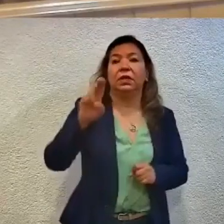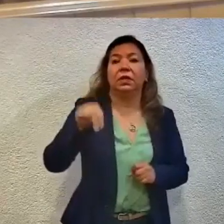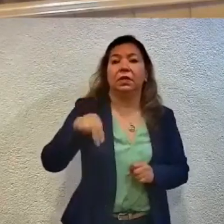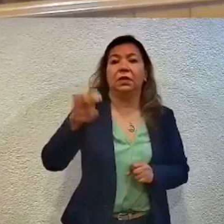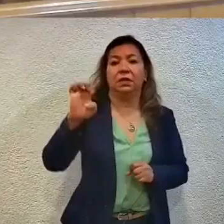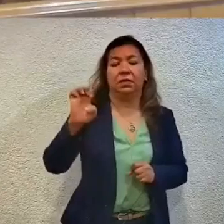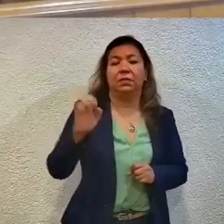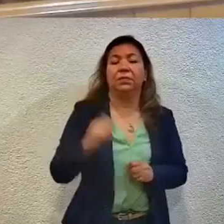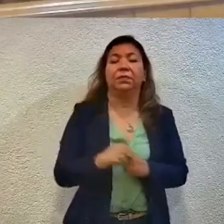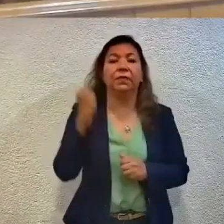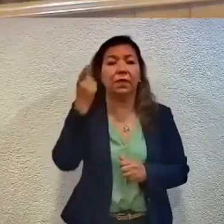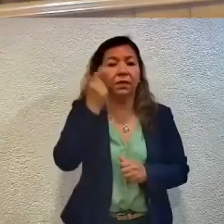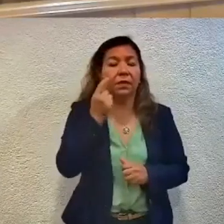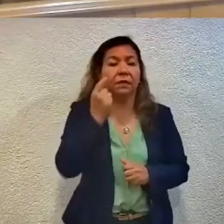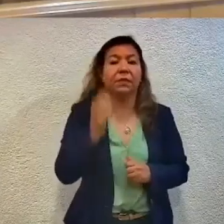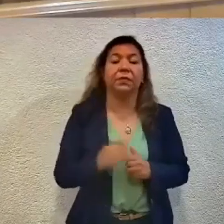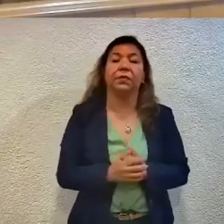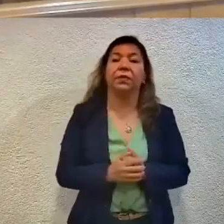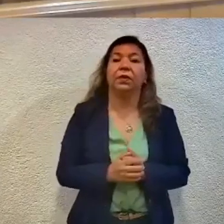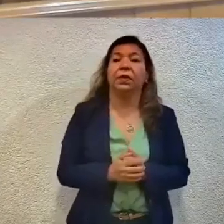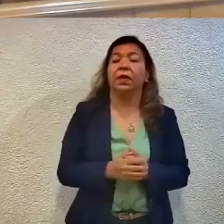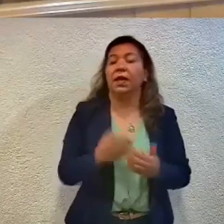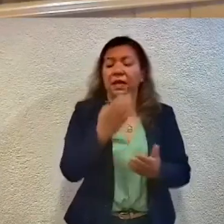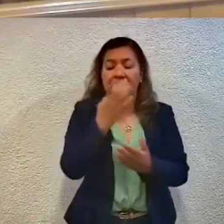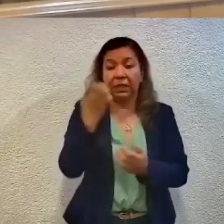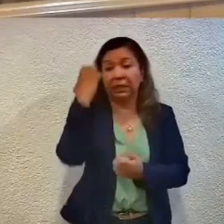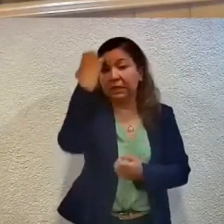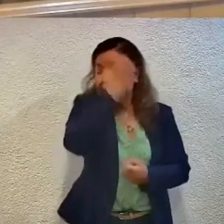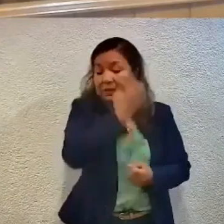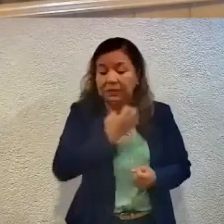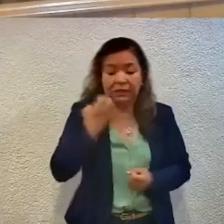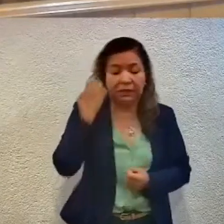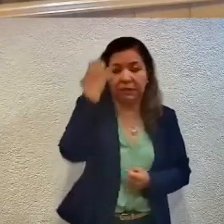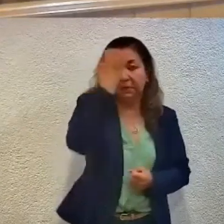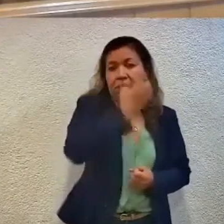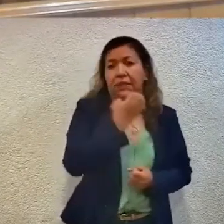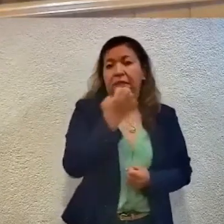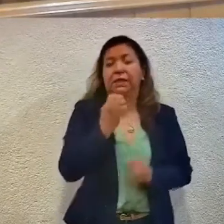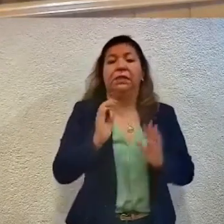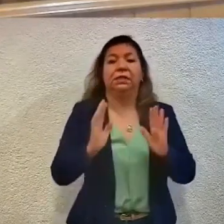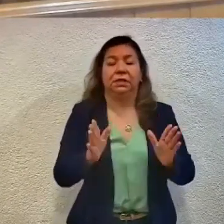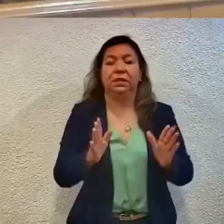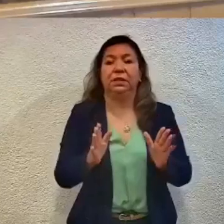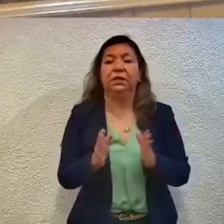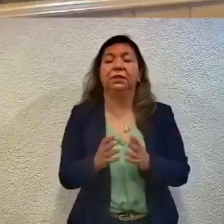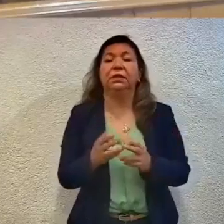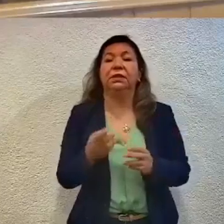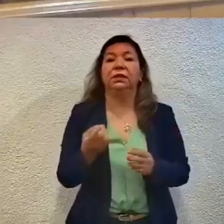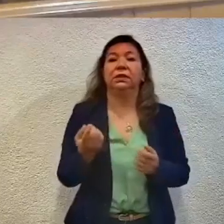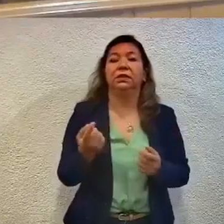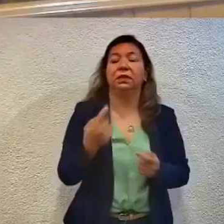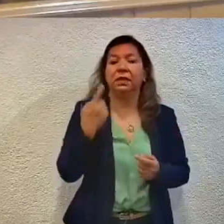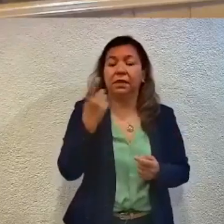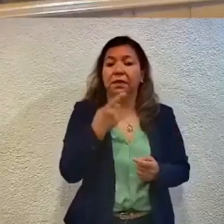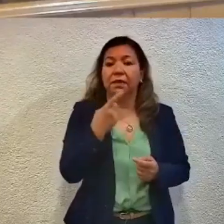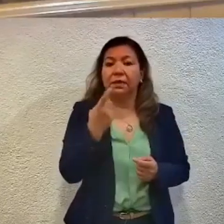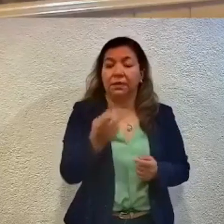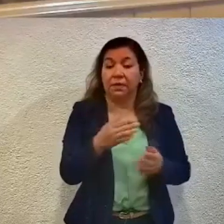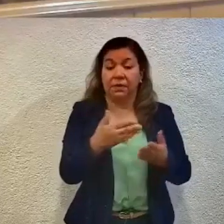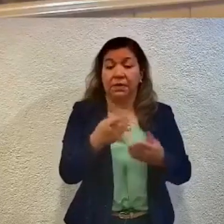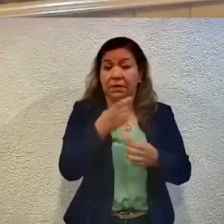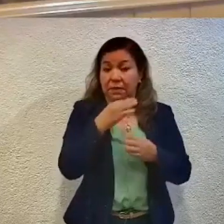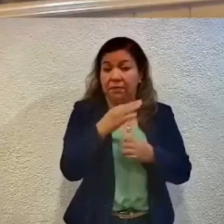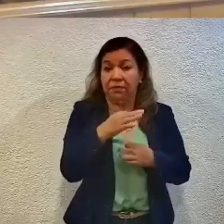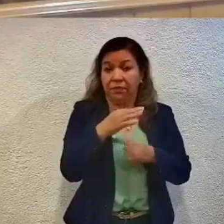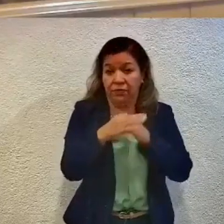Guerrero. Sin embargo, al examinar si se actualiza el elemento de la determinancia, se advierte que la irregularidad, conforme a los